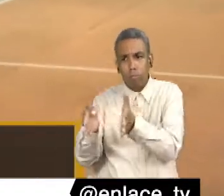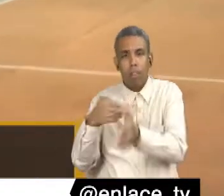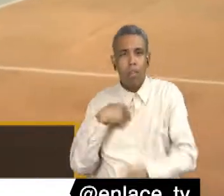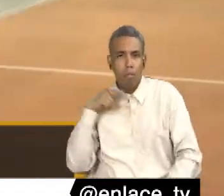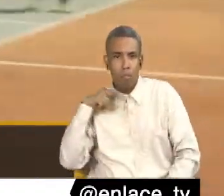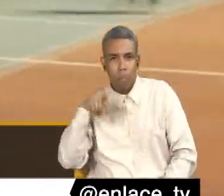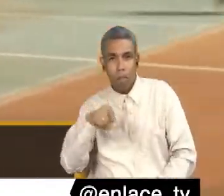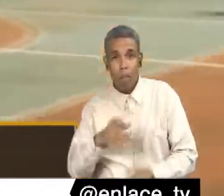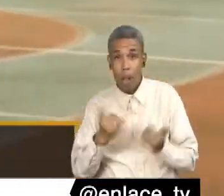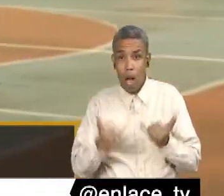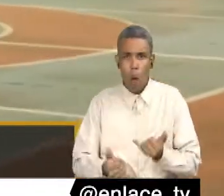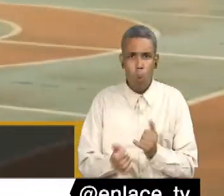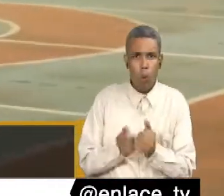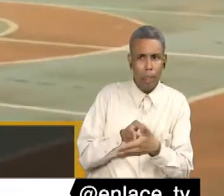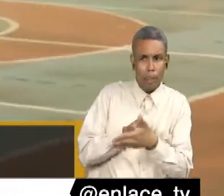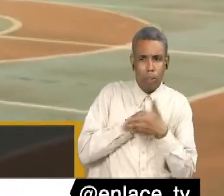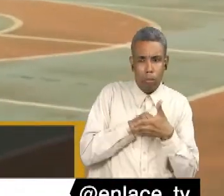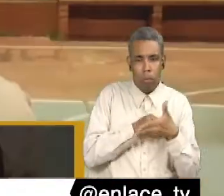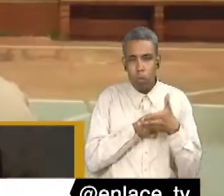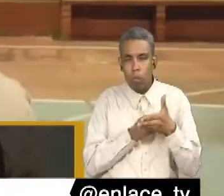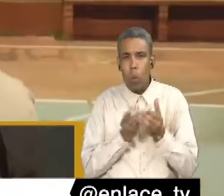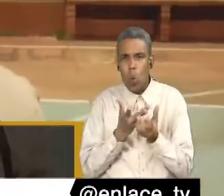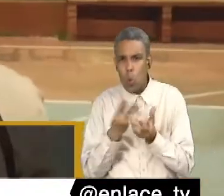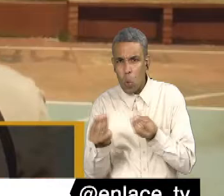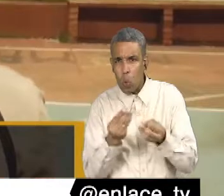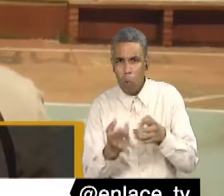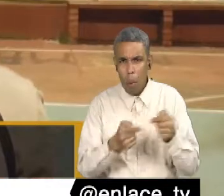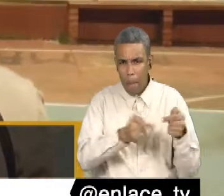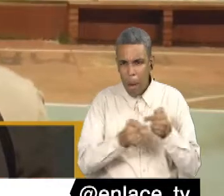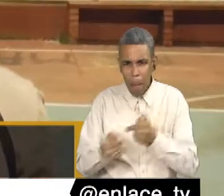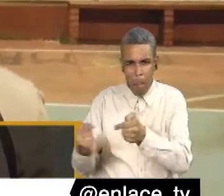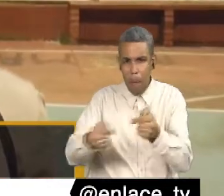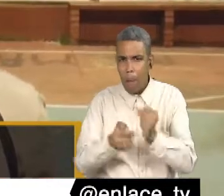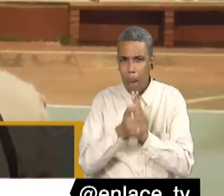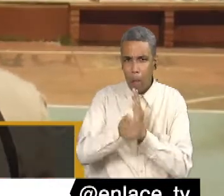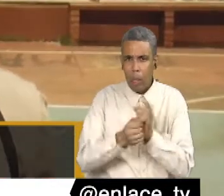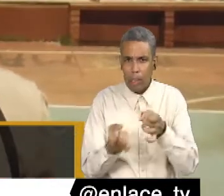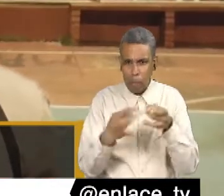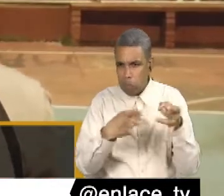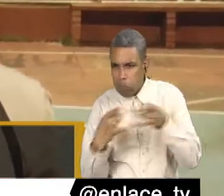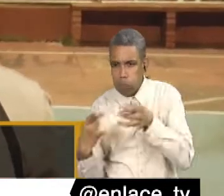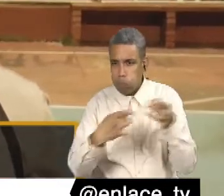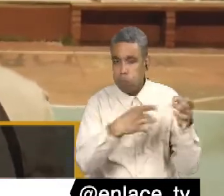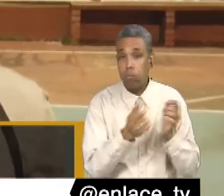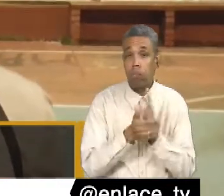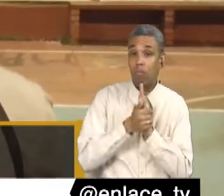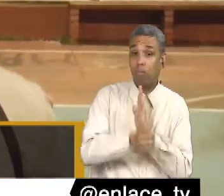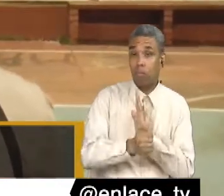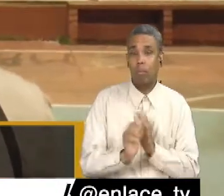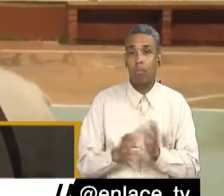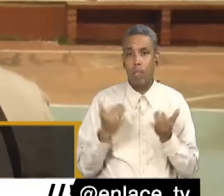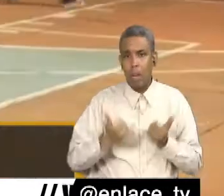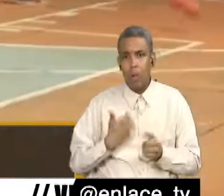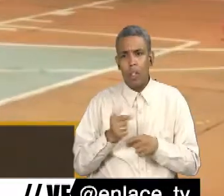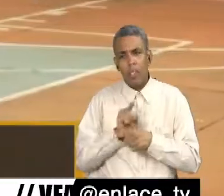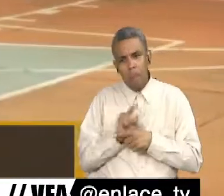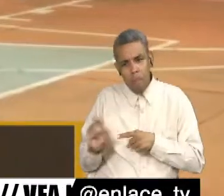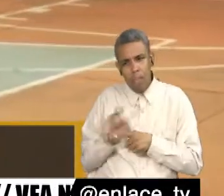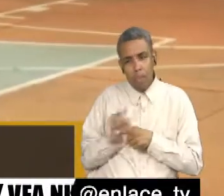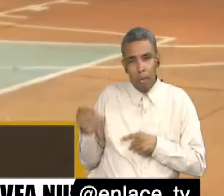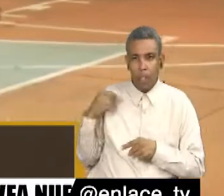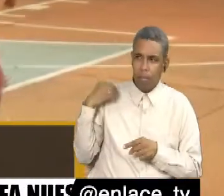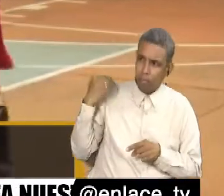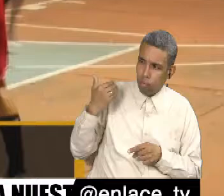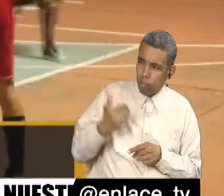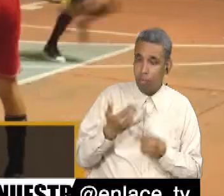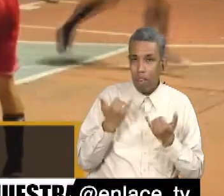el alto nivel competitivo que tienen los equipos. Actualmente tenemos de 16 equipos, vamos en la quinta fecha, en el